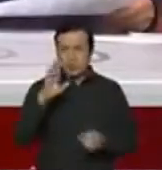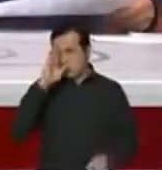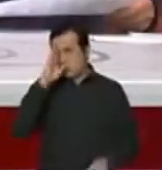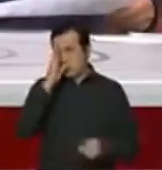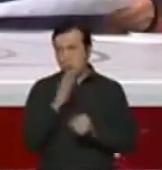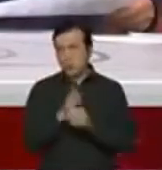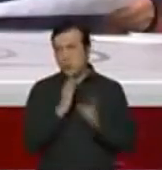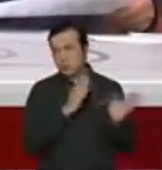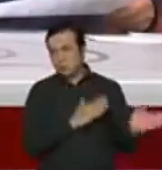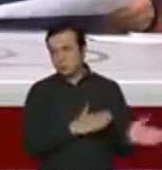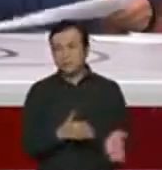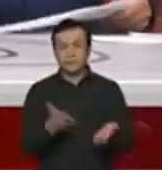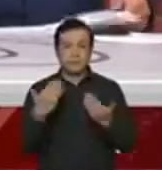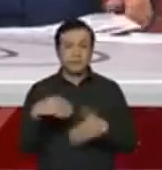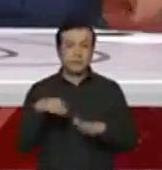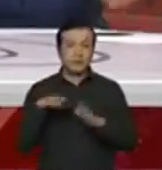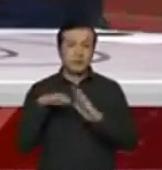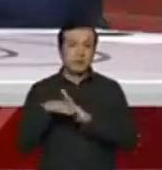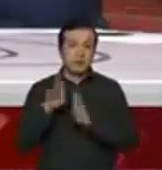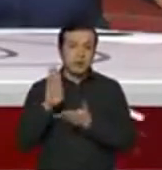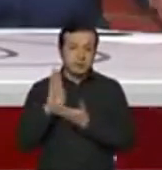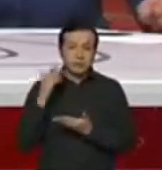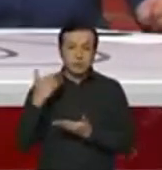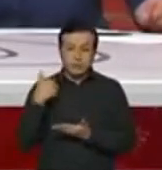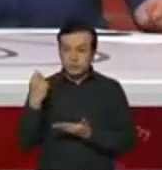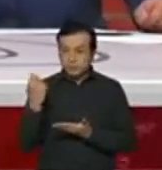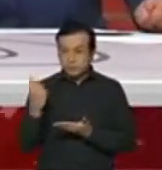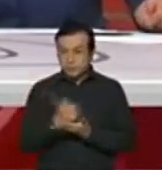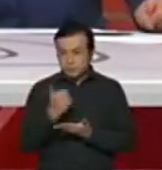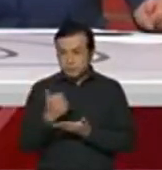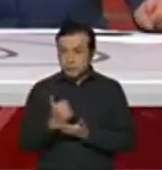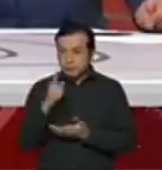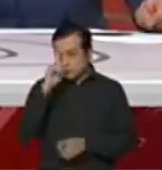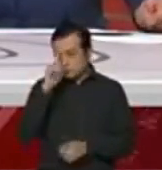está estableciendo el BIES para poder contar como recursos para inversión?